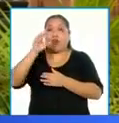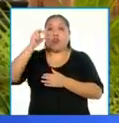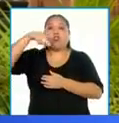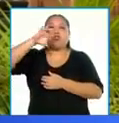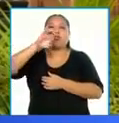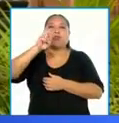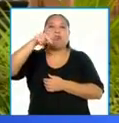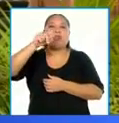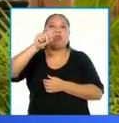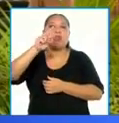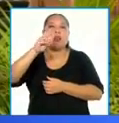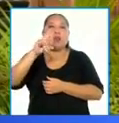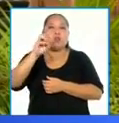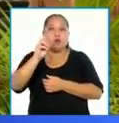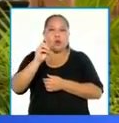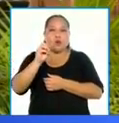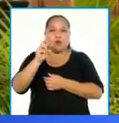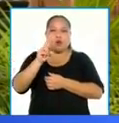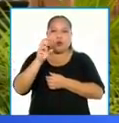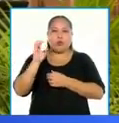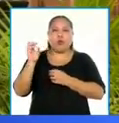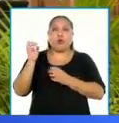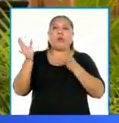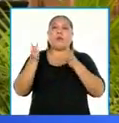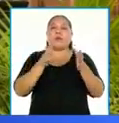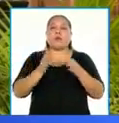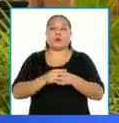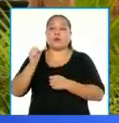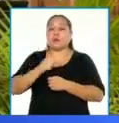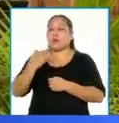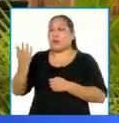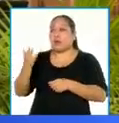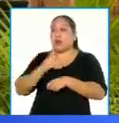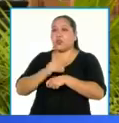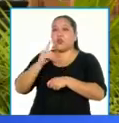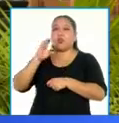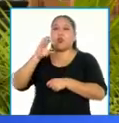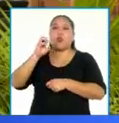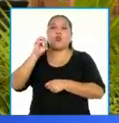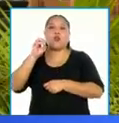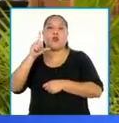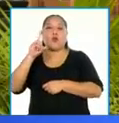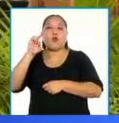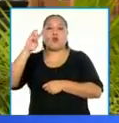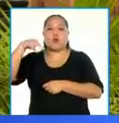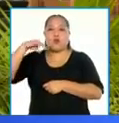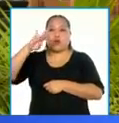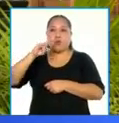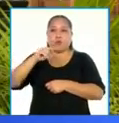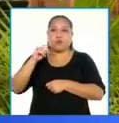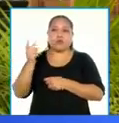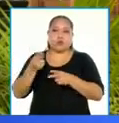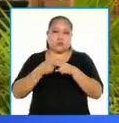congresista Dieter Columbus dio unas declaraciones hoy en la mañana, que yo aclaré